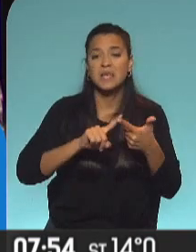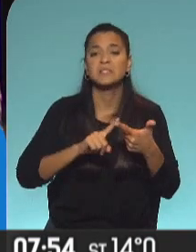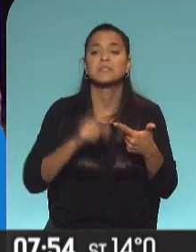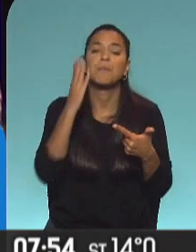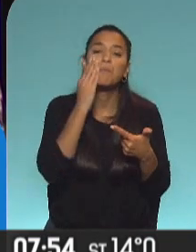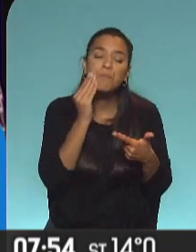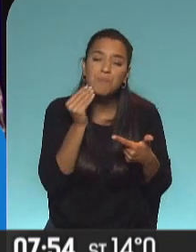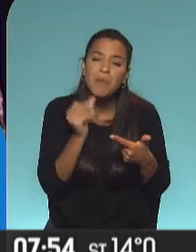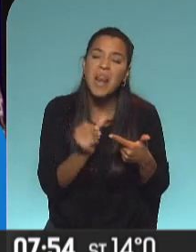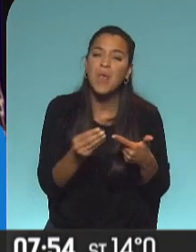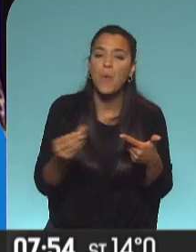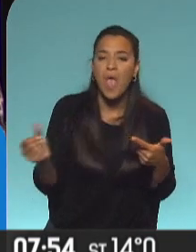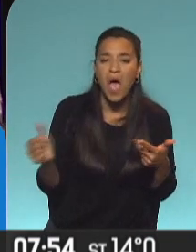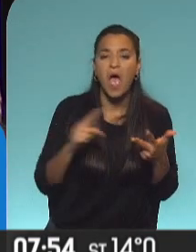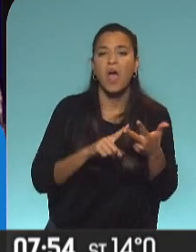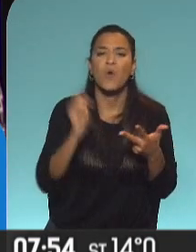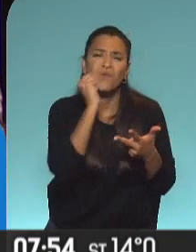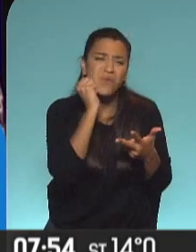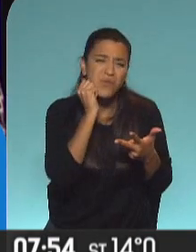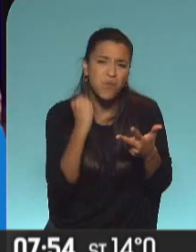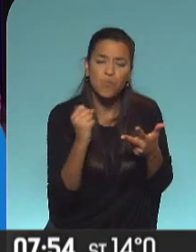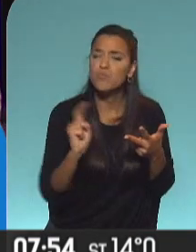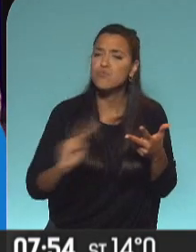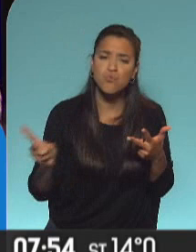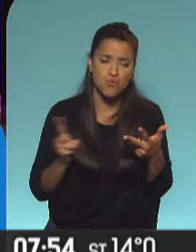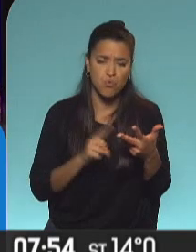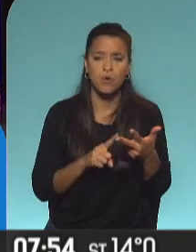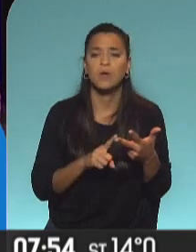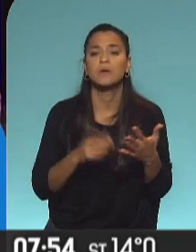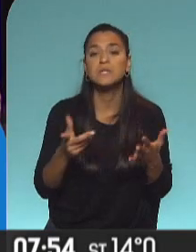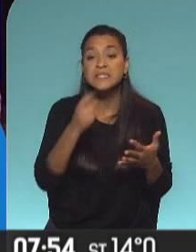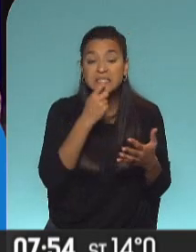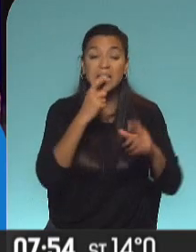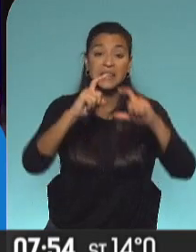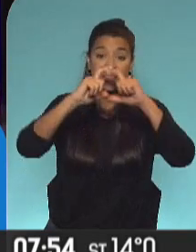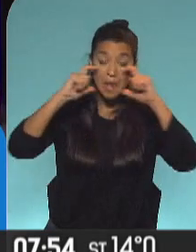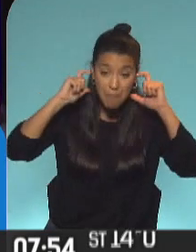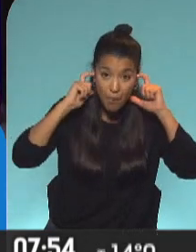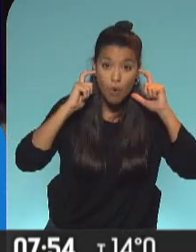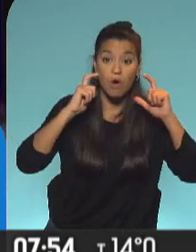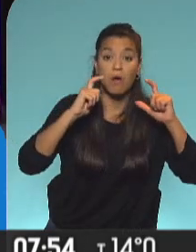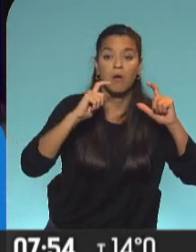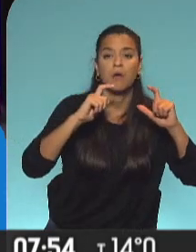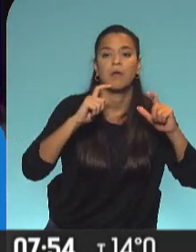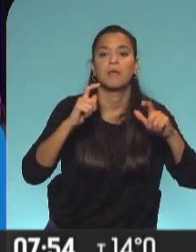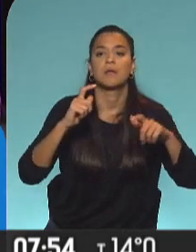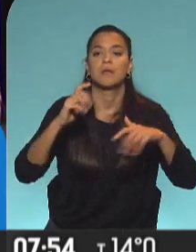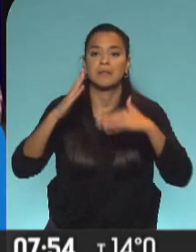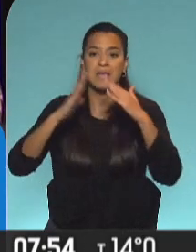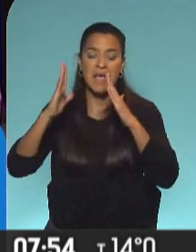productos livianos, no agredir la piel y tratar de, si usan tapabocas caseros, que